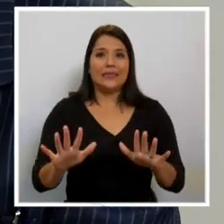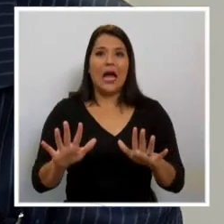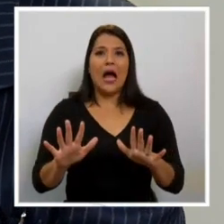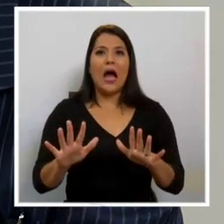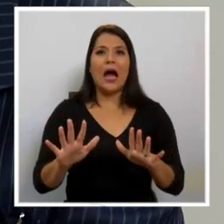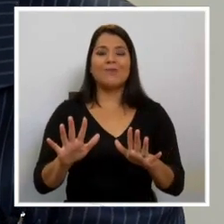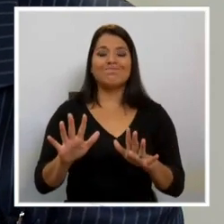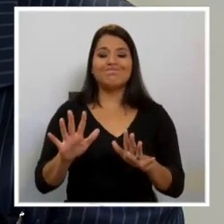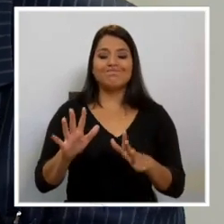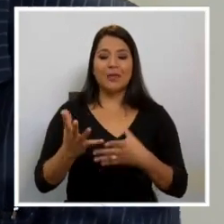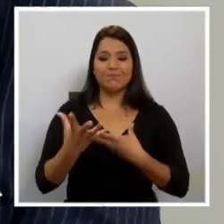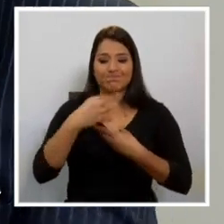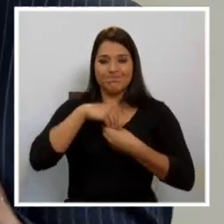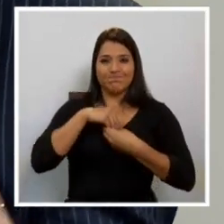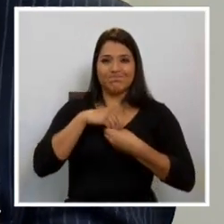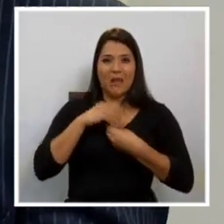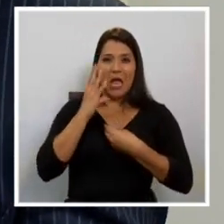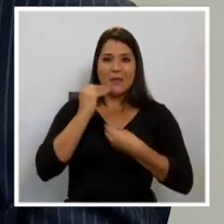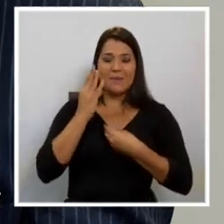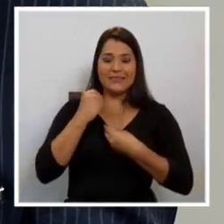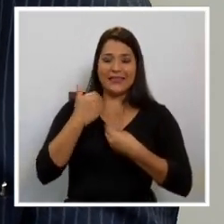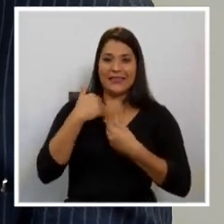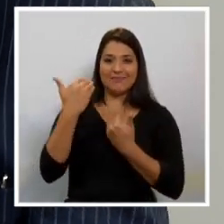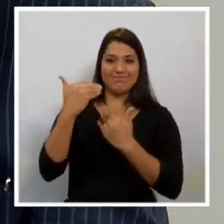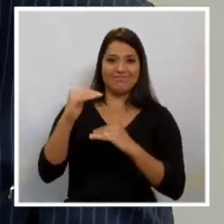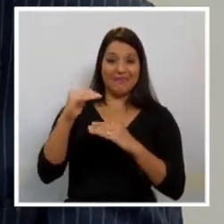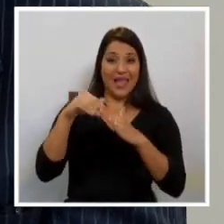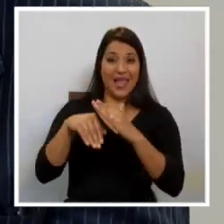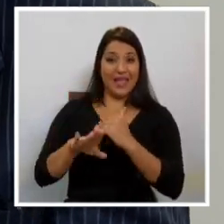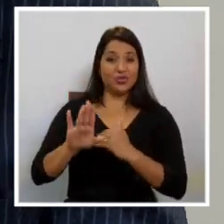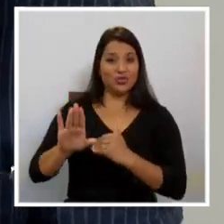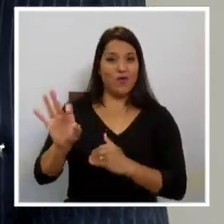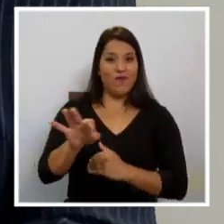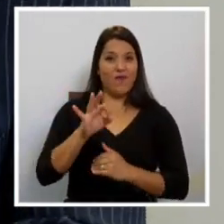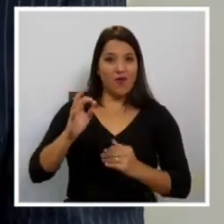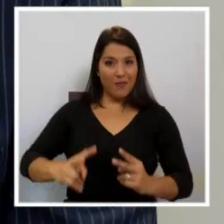esas restricciones en sus condiciones de vida. El